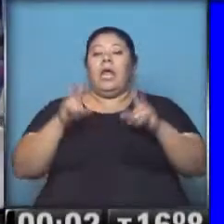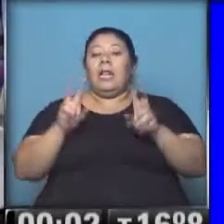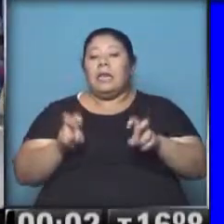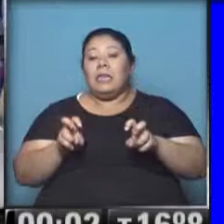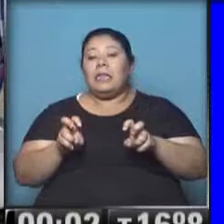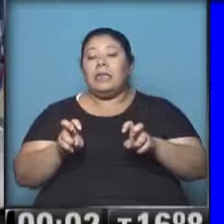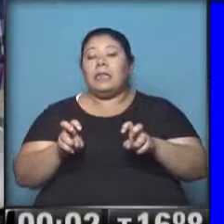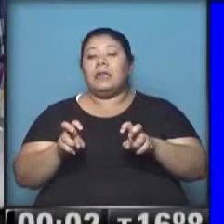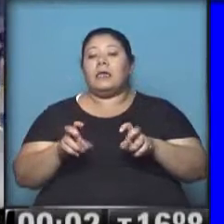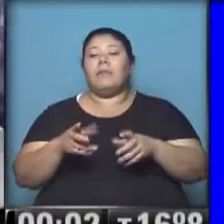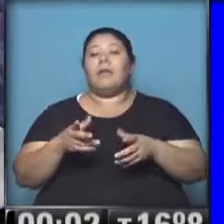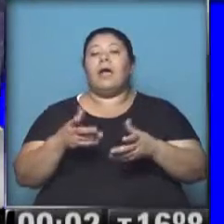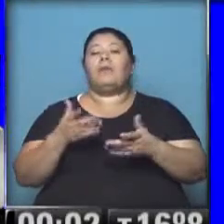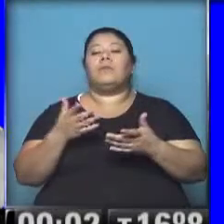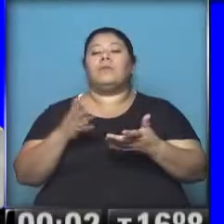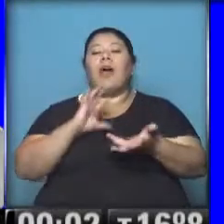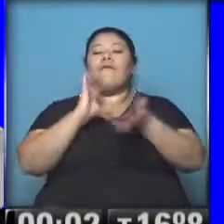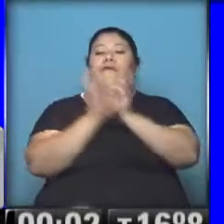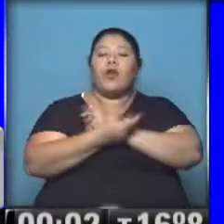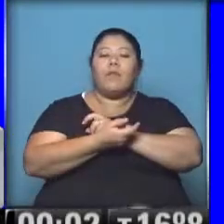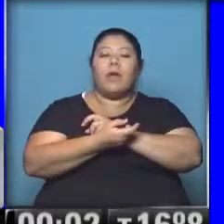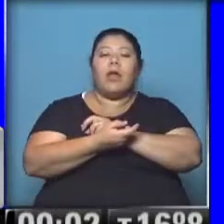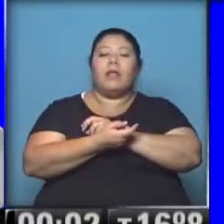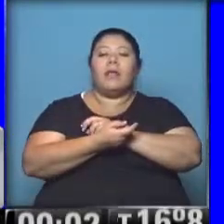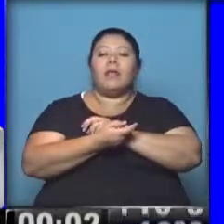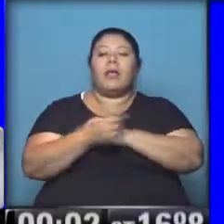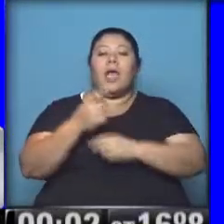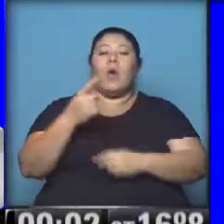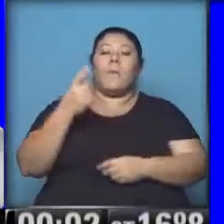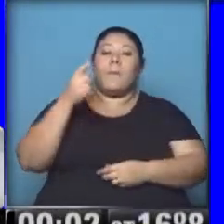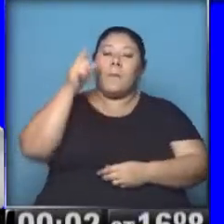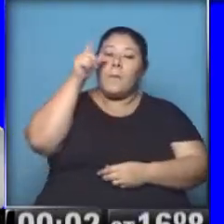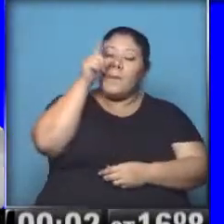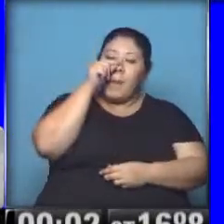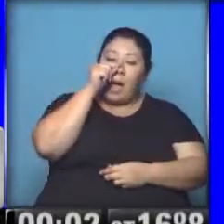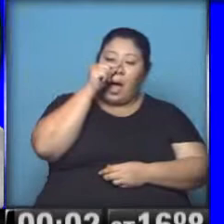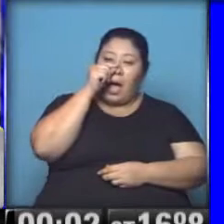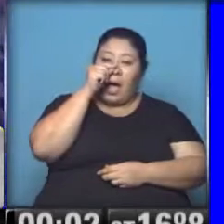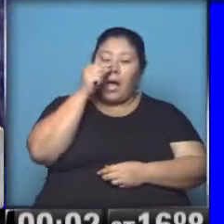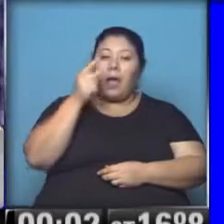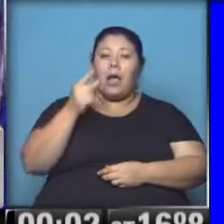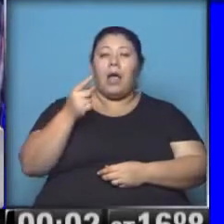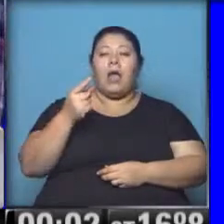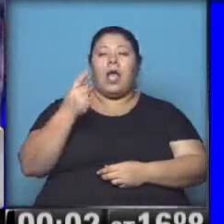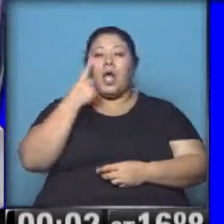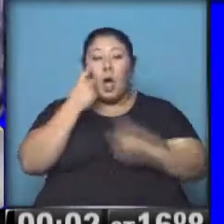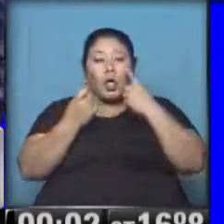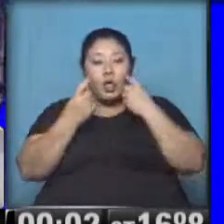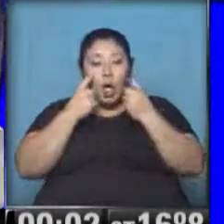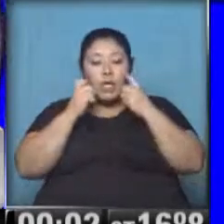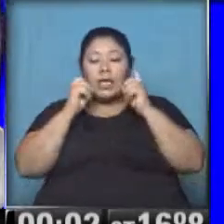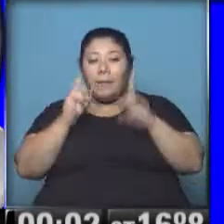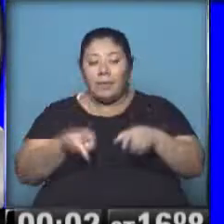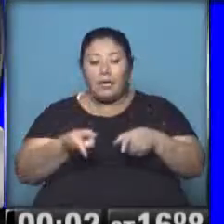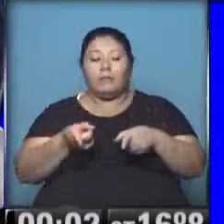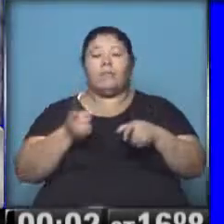de a poco ir instalando una gimnasia, la misma gimnasia que un padre le da a su hijo para que ande por la calle, se la tiene que ir transmitiendo también por internet. Lo que pasa es que